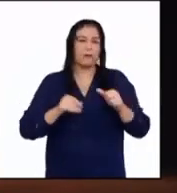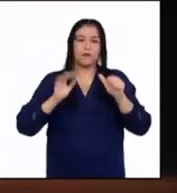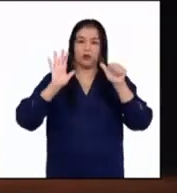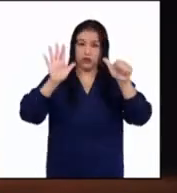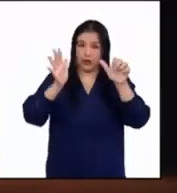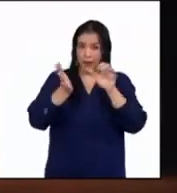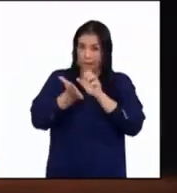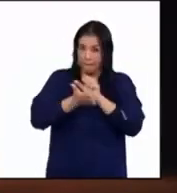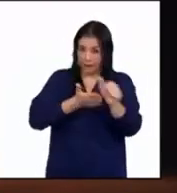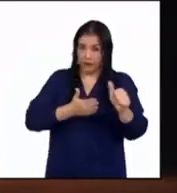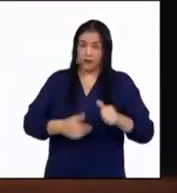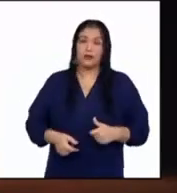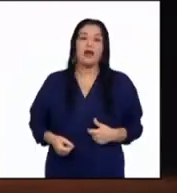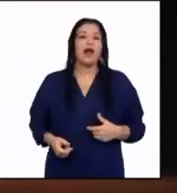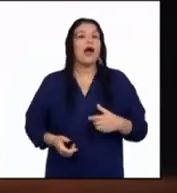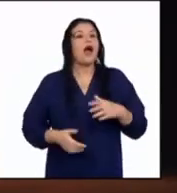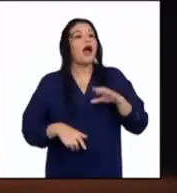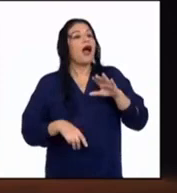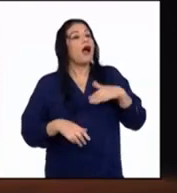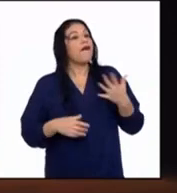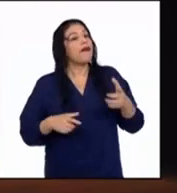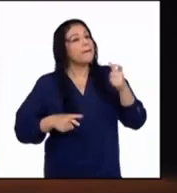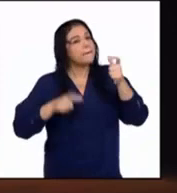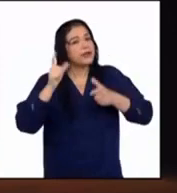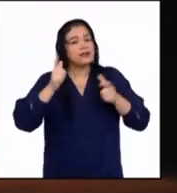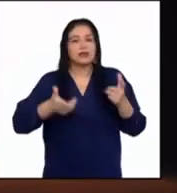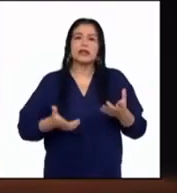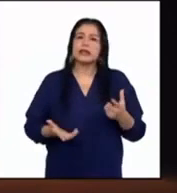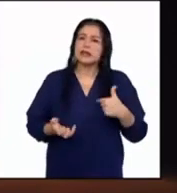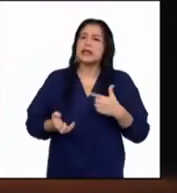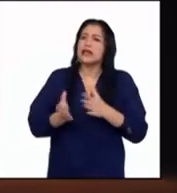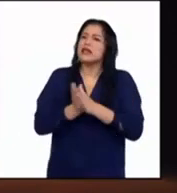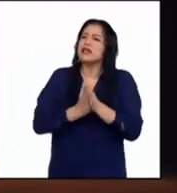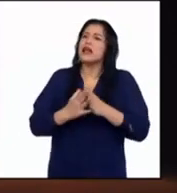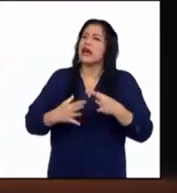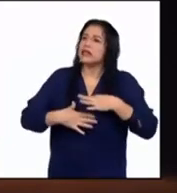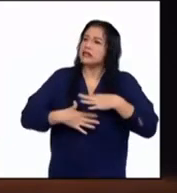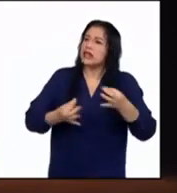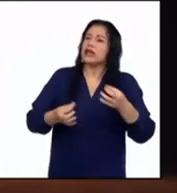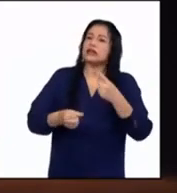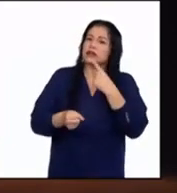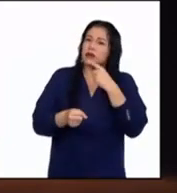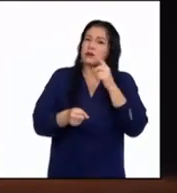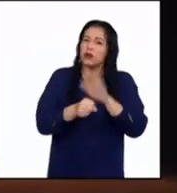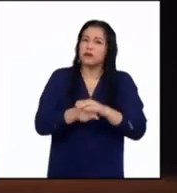meses, habían personas que nos decían que tenían el interés, el